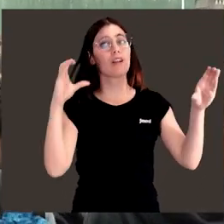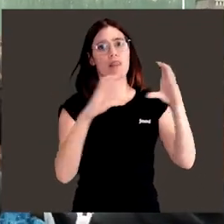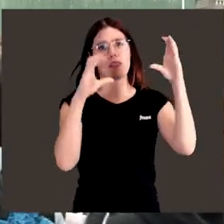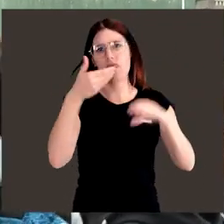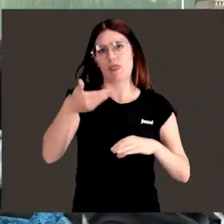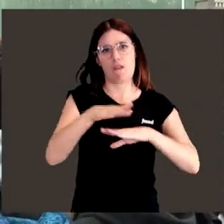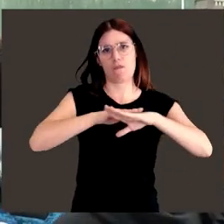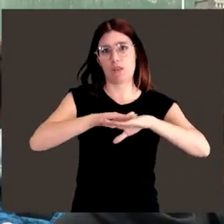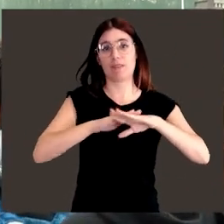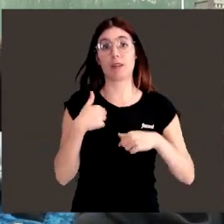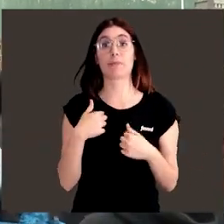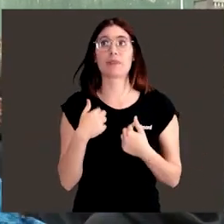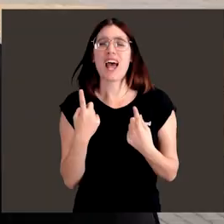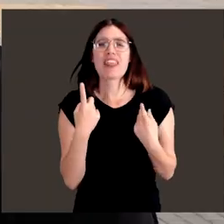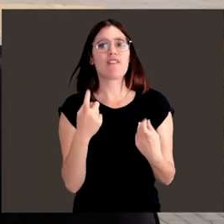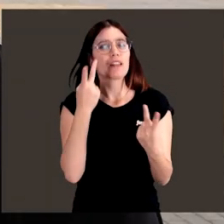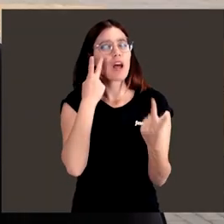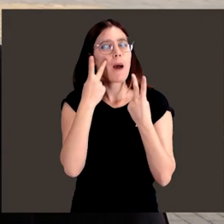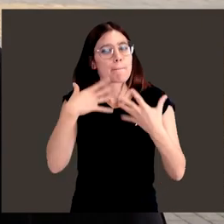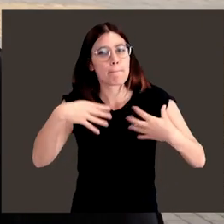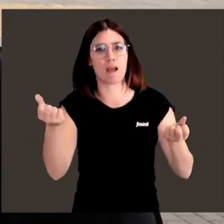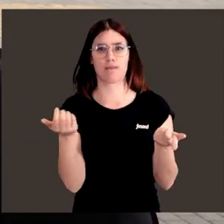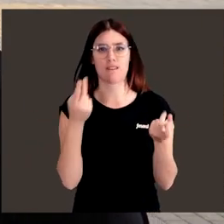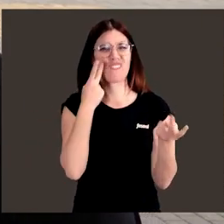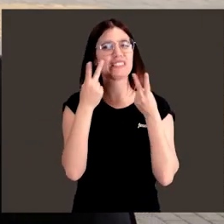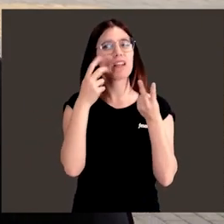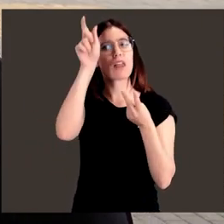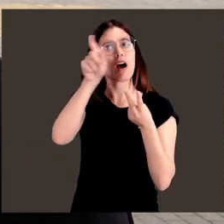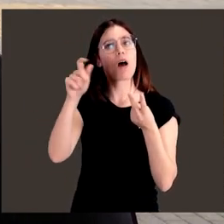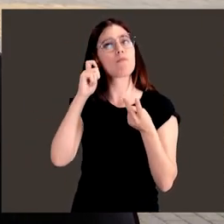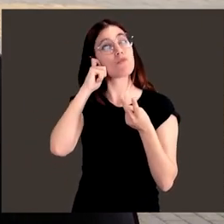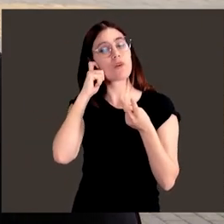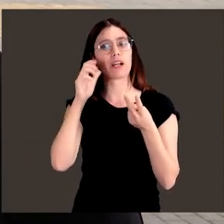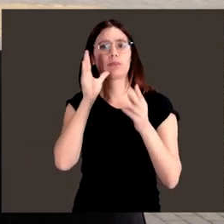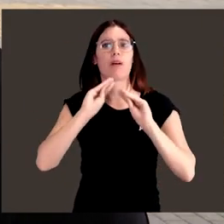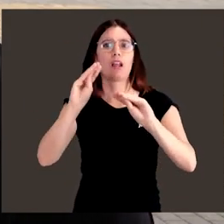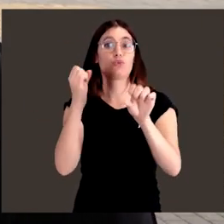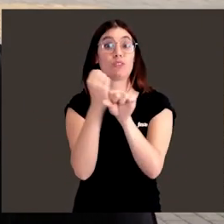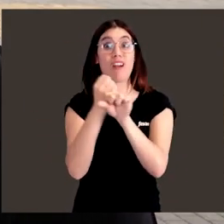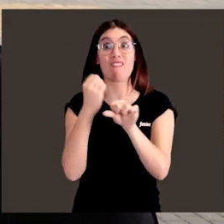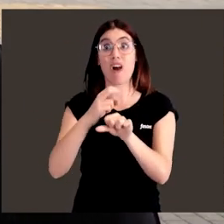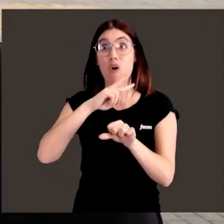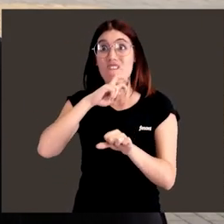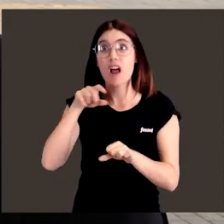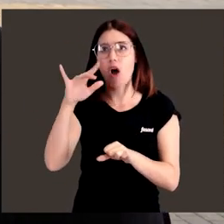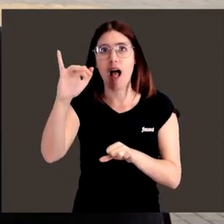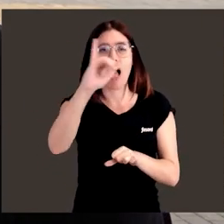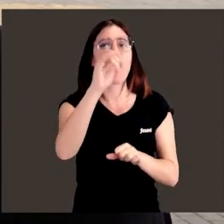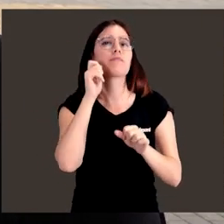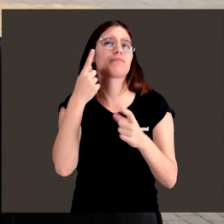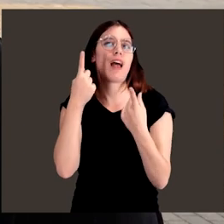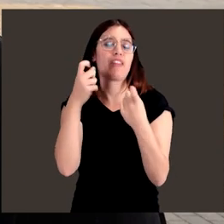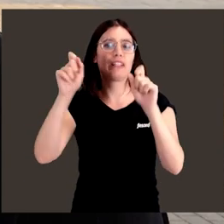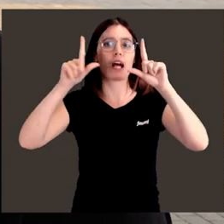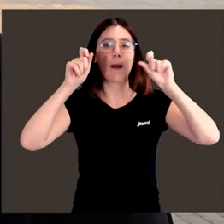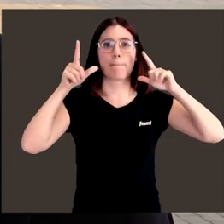ciencia es fundamental. Hace falta la visibilización de mujeres que estén haciendo grandes cosas, porque las